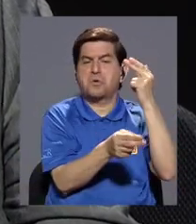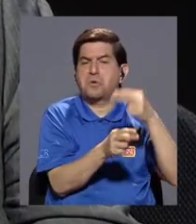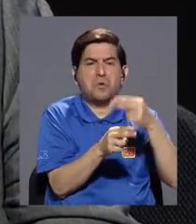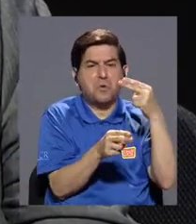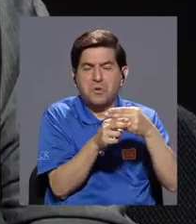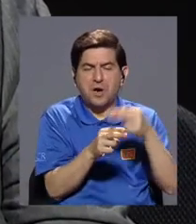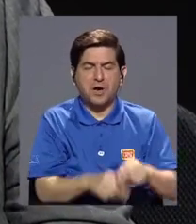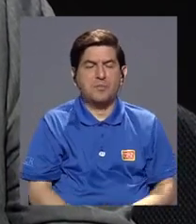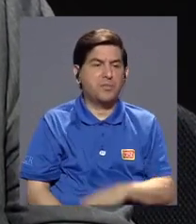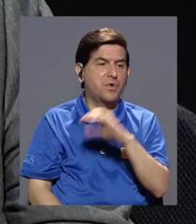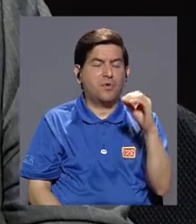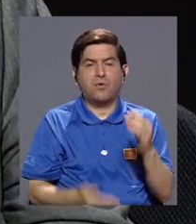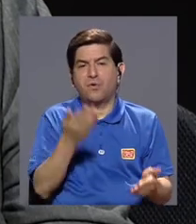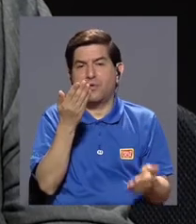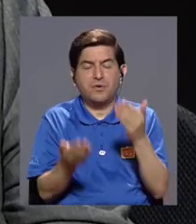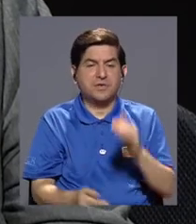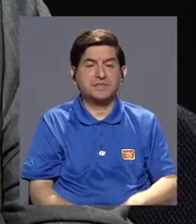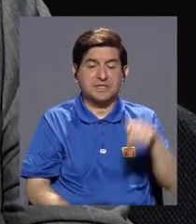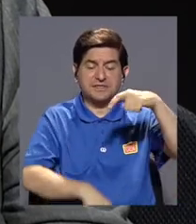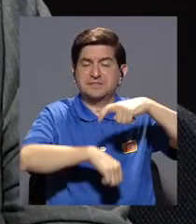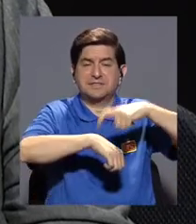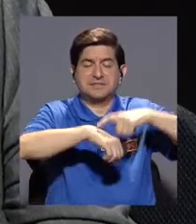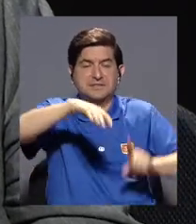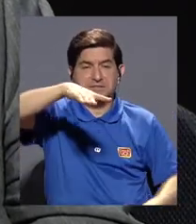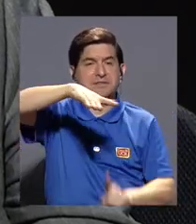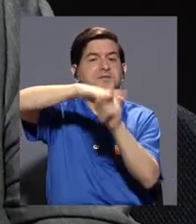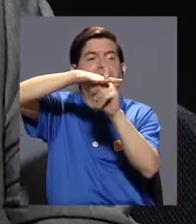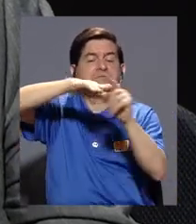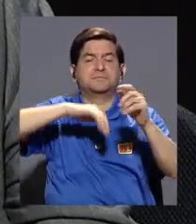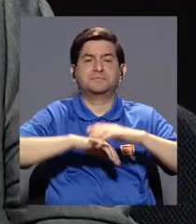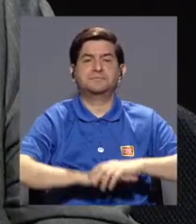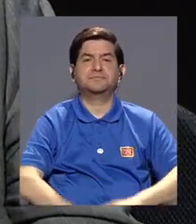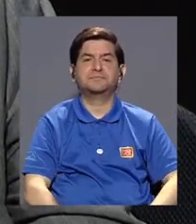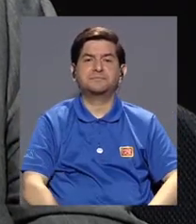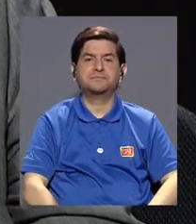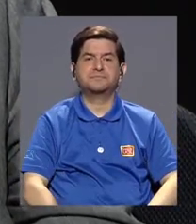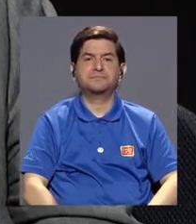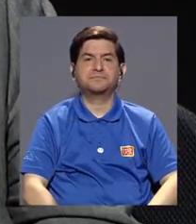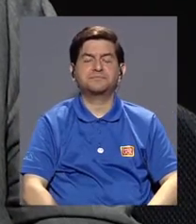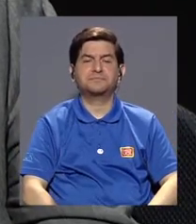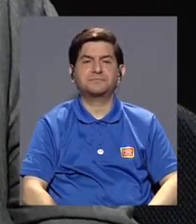o revisionistas de nuestro tiempo.